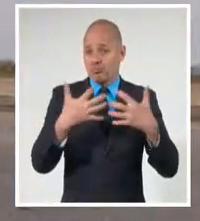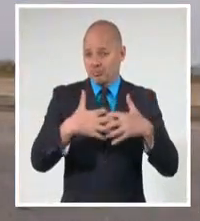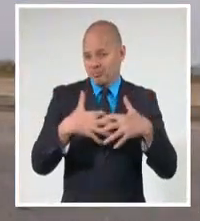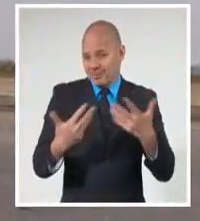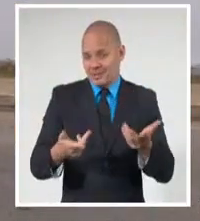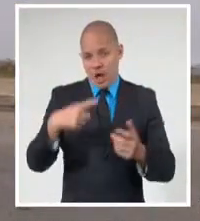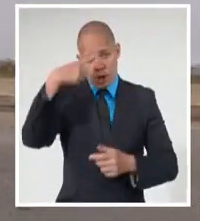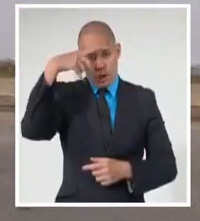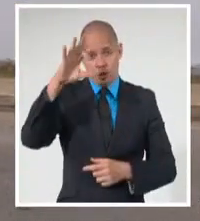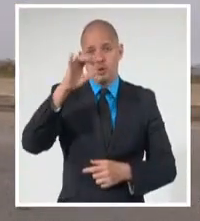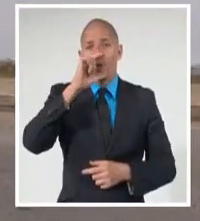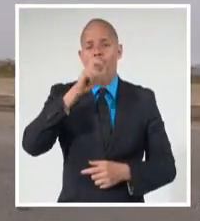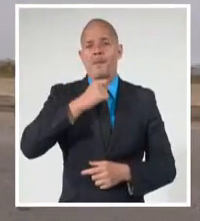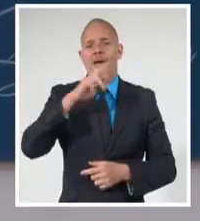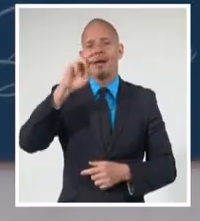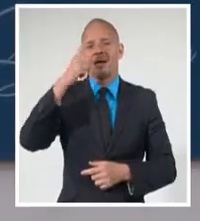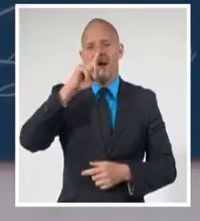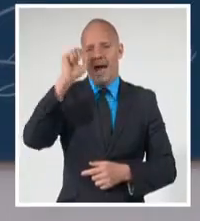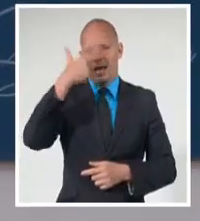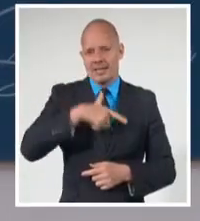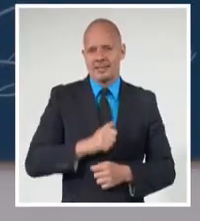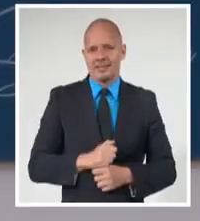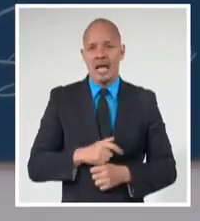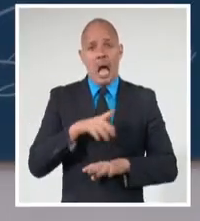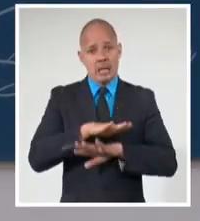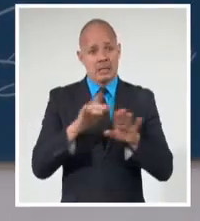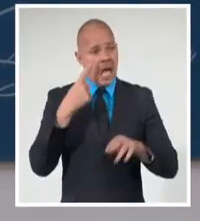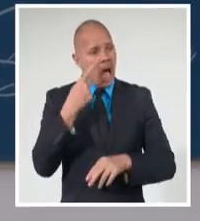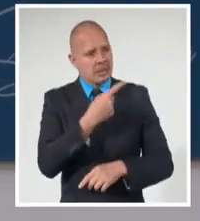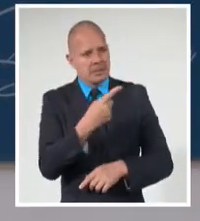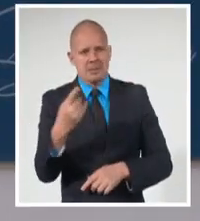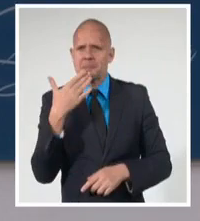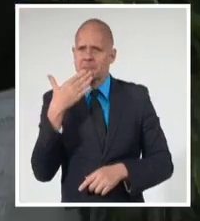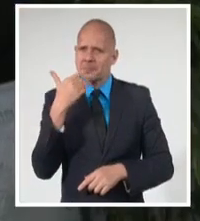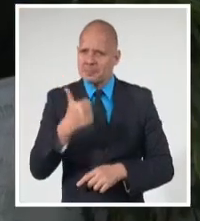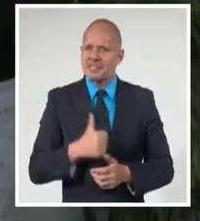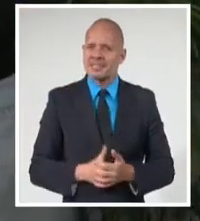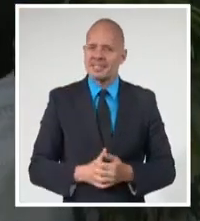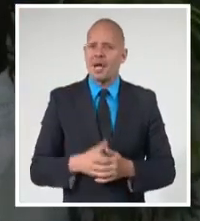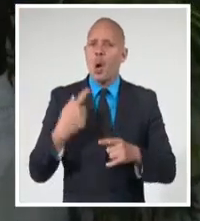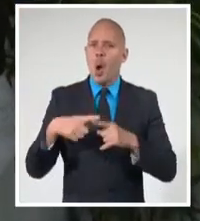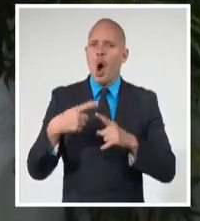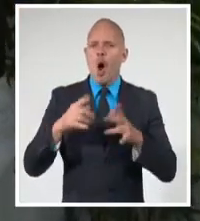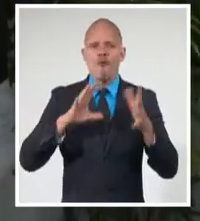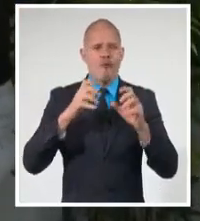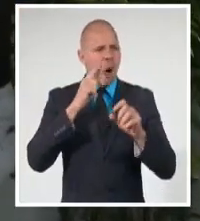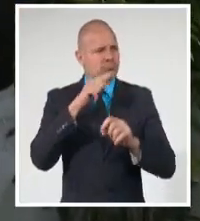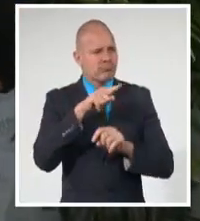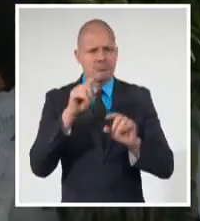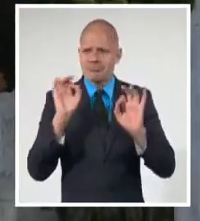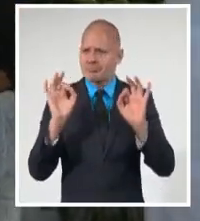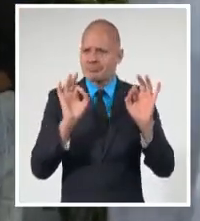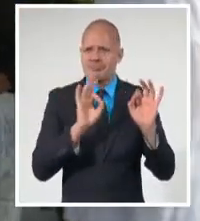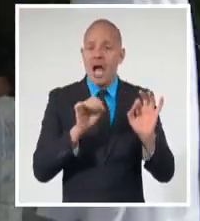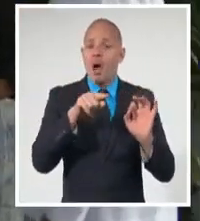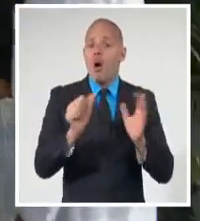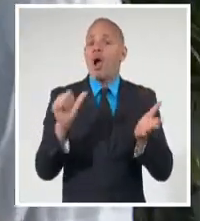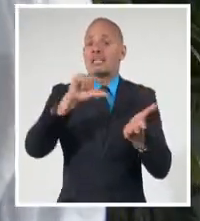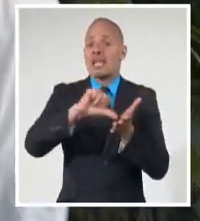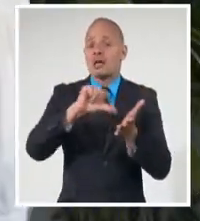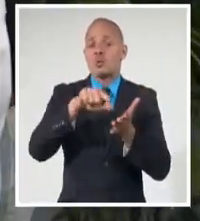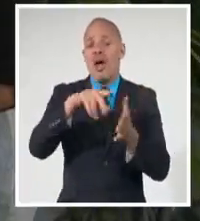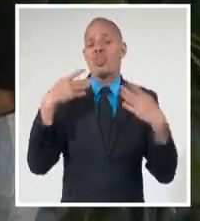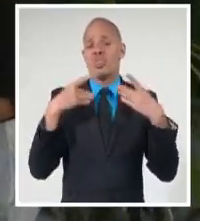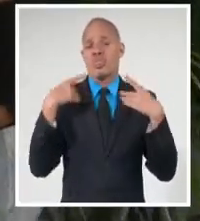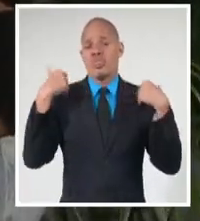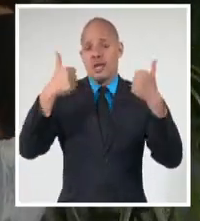Una moderna instalación donde prevalecen elementos identitarios de la cultura nacional funcionará como dirección general del Instituto Finlay